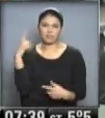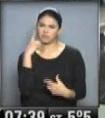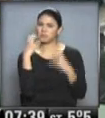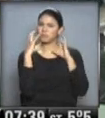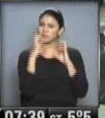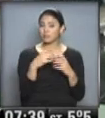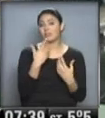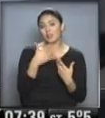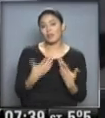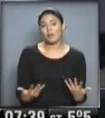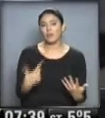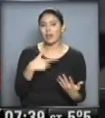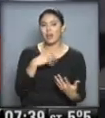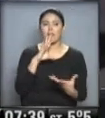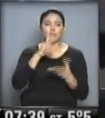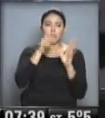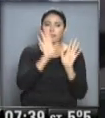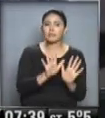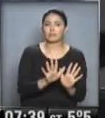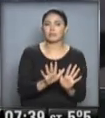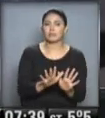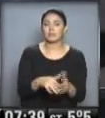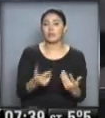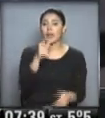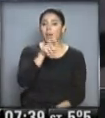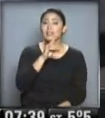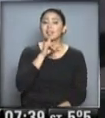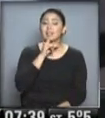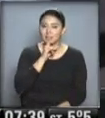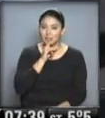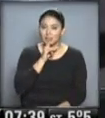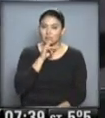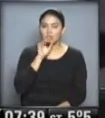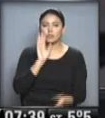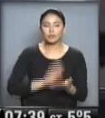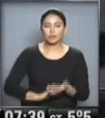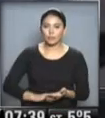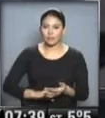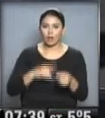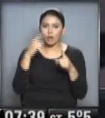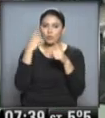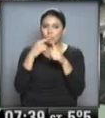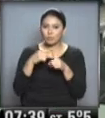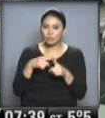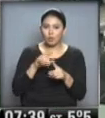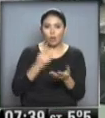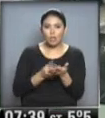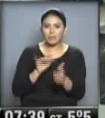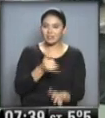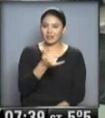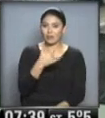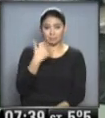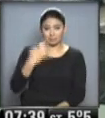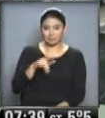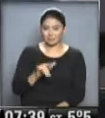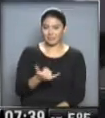por ser tan extrovertido, histriónico y demás. Ricardo Caruso Lombardi, en cuanto al hecho numérico, un éxito más, es una